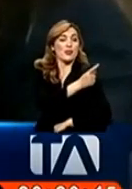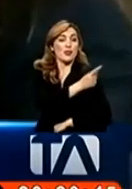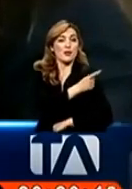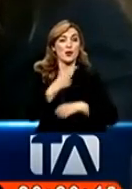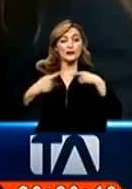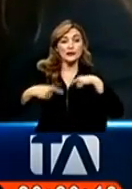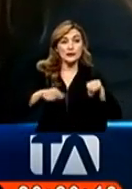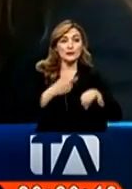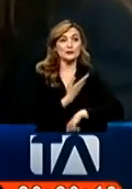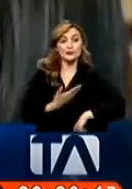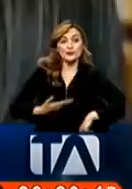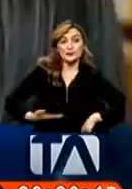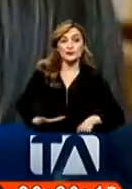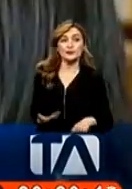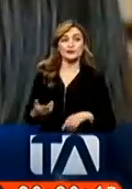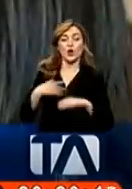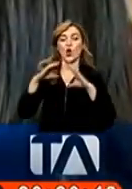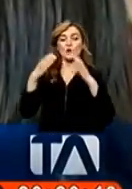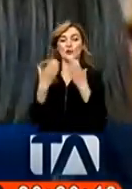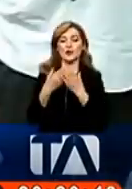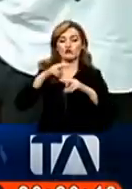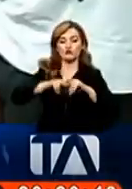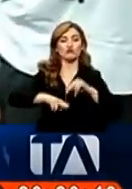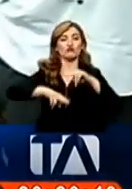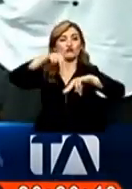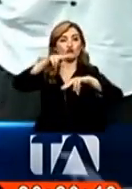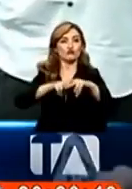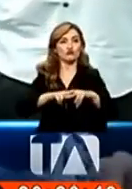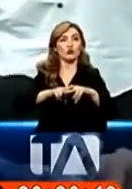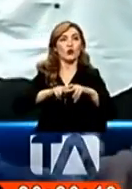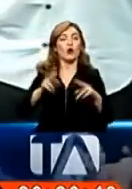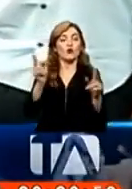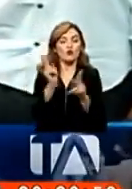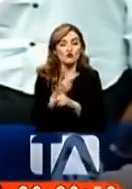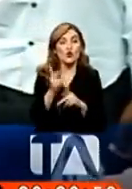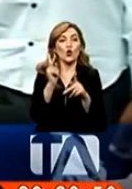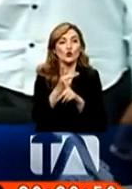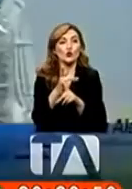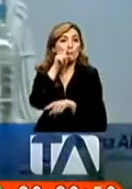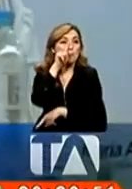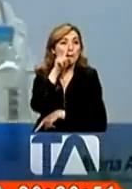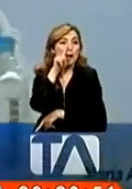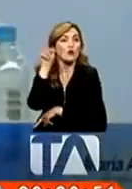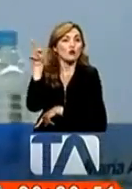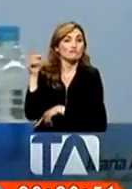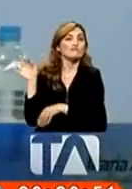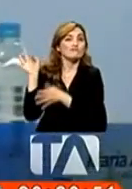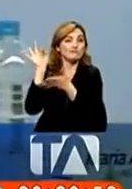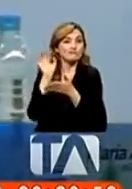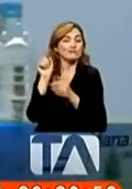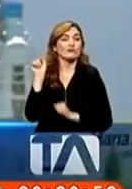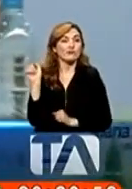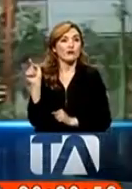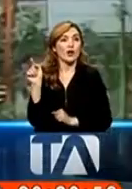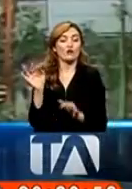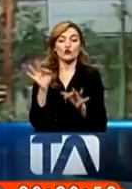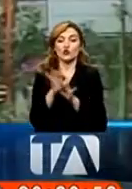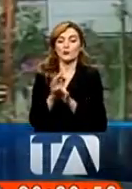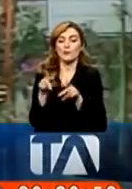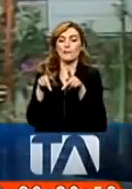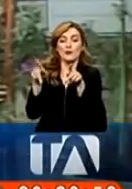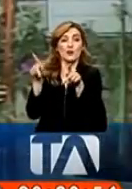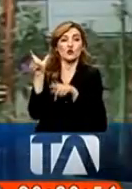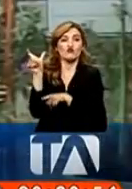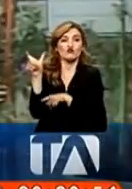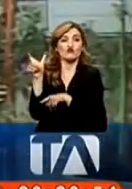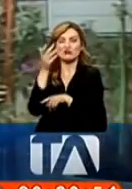jefe de Estado, presidió el Comité de Reconstrucción y Reactivación Productiva y del Empleo. Ahora la funcionaria con licencia deberá